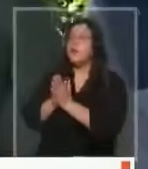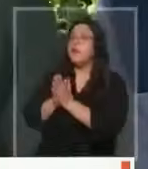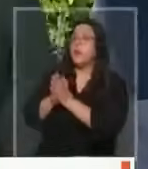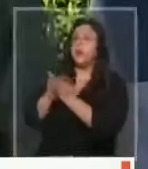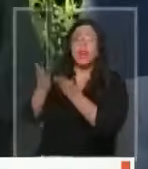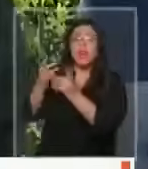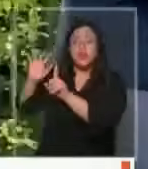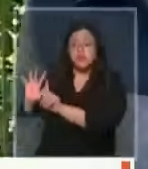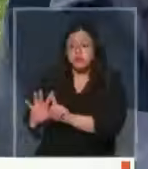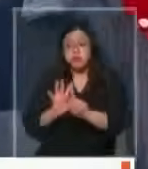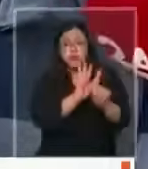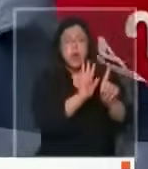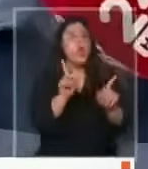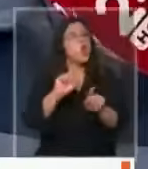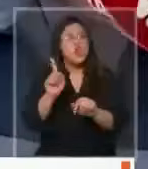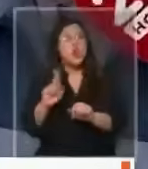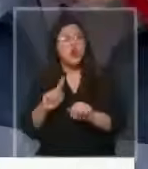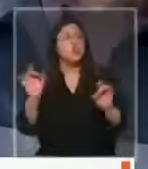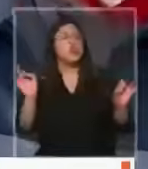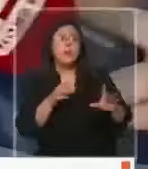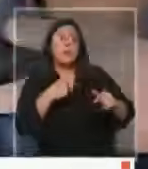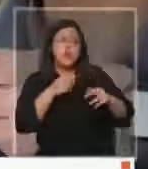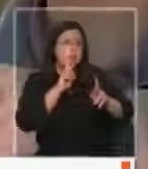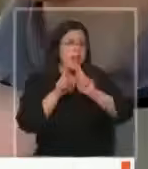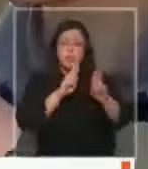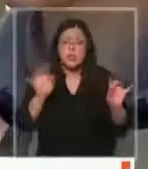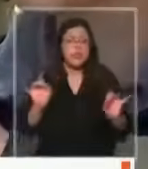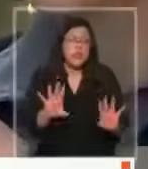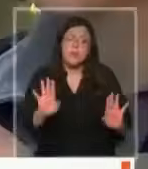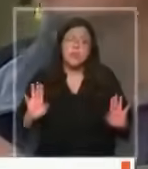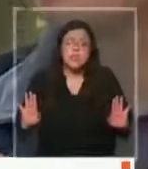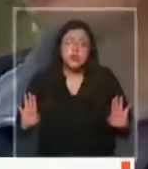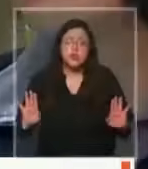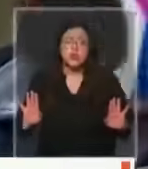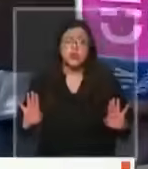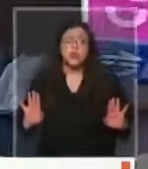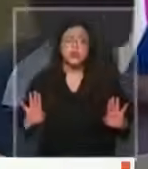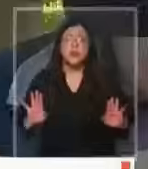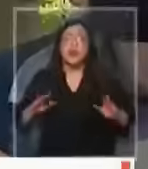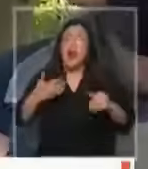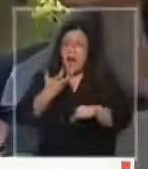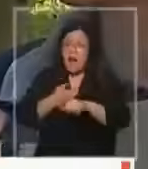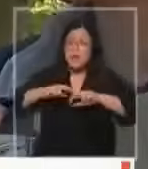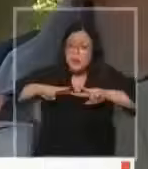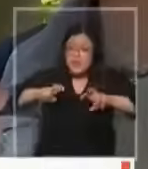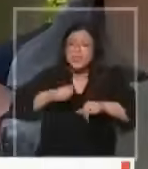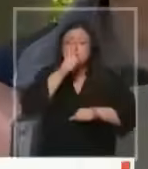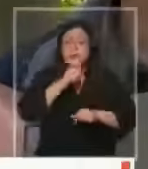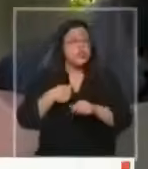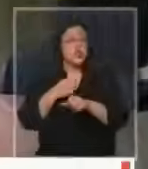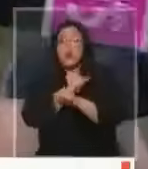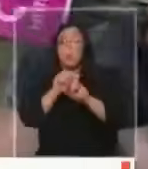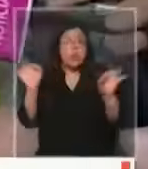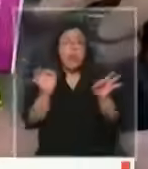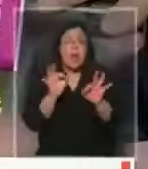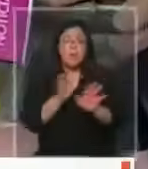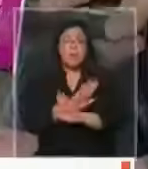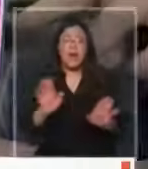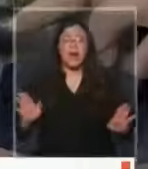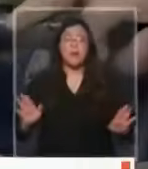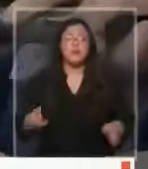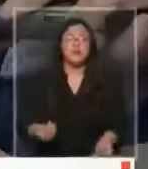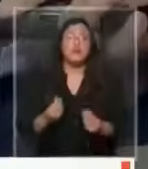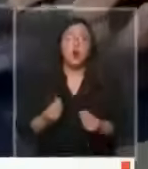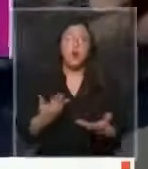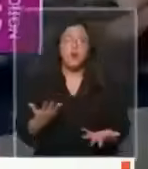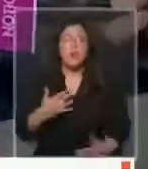me detuve, es lo que puedo contestar. Hay una investigación que declara secreta, no puedo referirme a los hechos. Por supuesto,